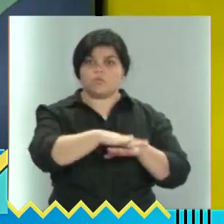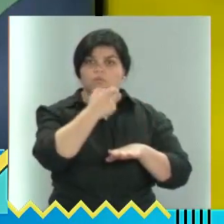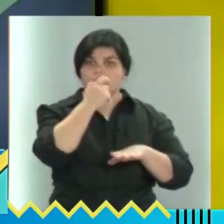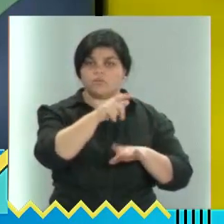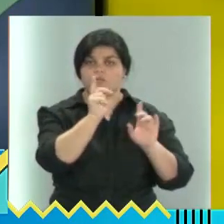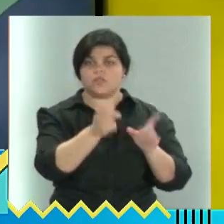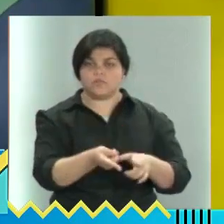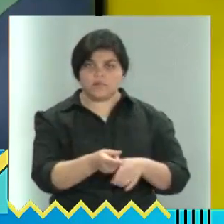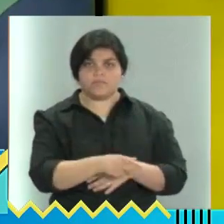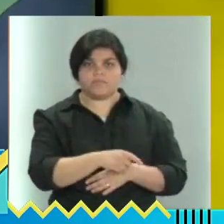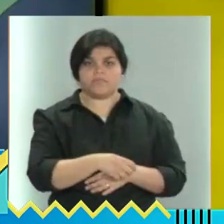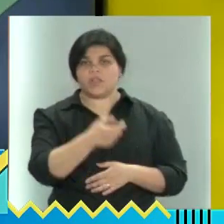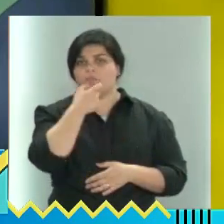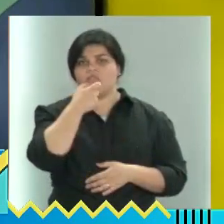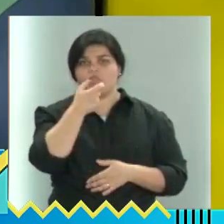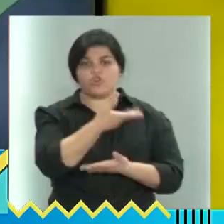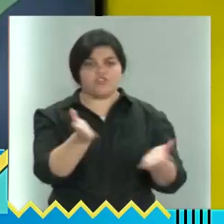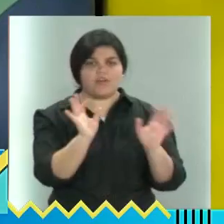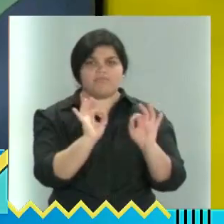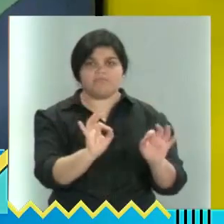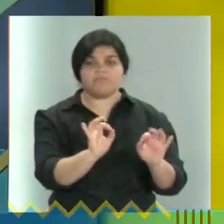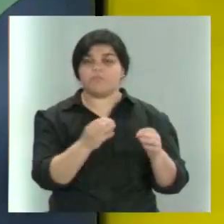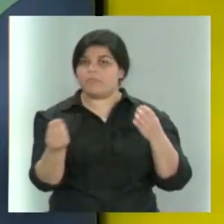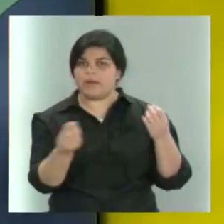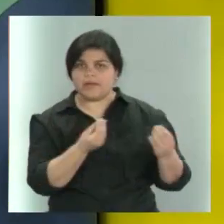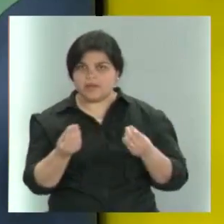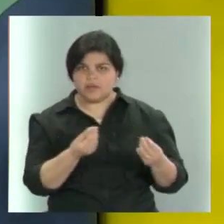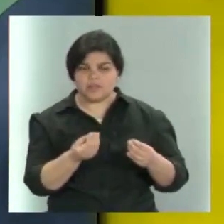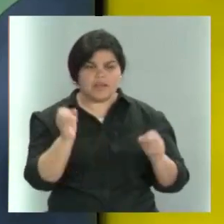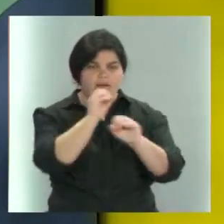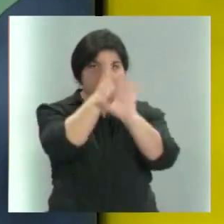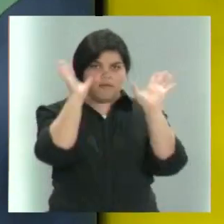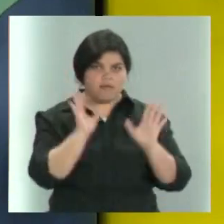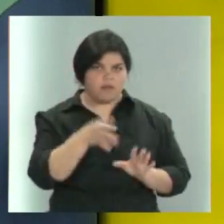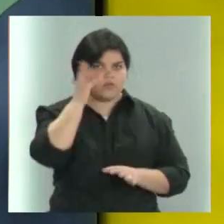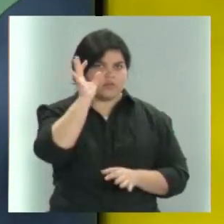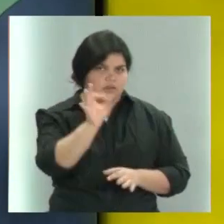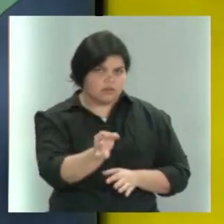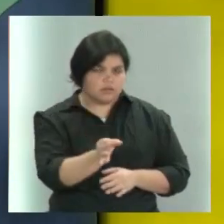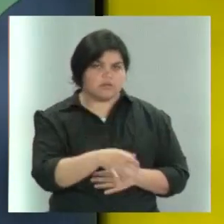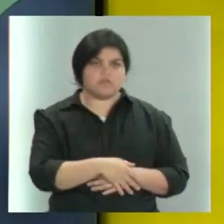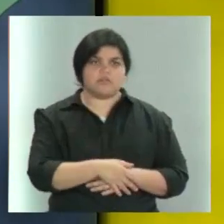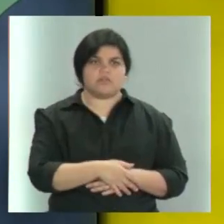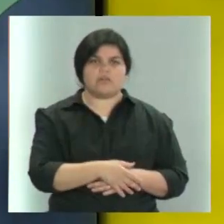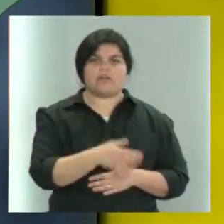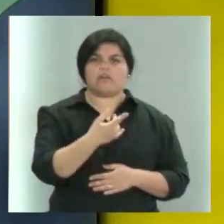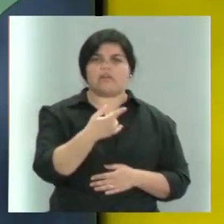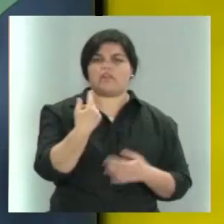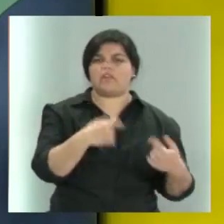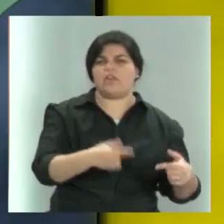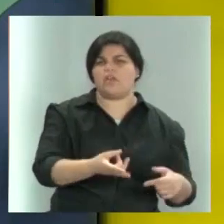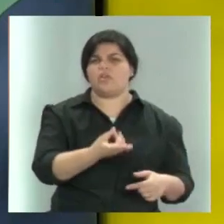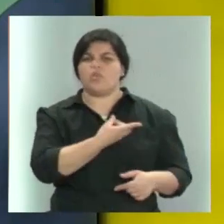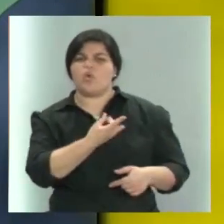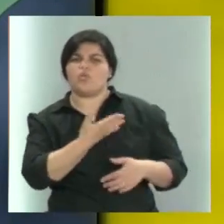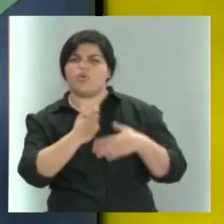para el Gran Mendoza, para tener ciertas bases claras de qué y dónde se puede construir.